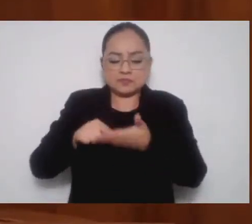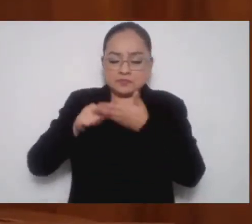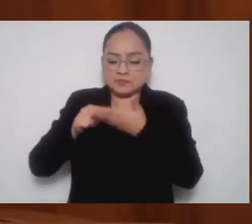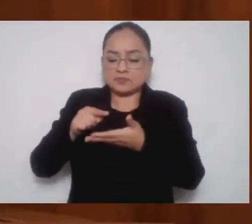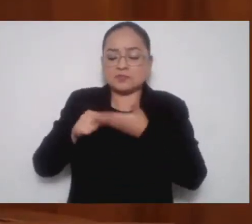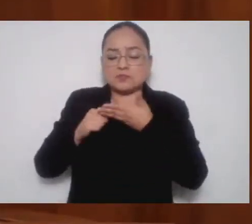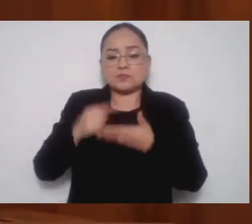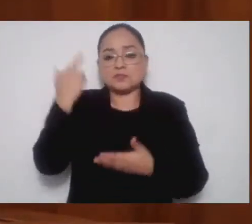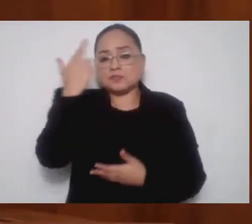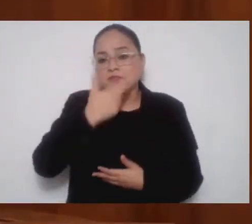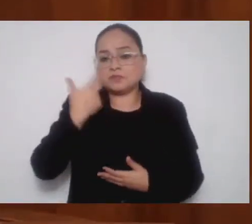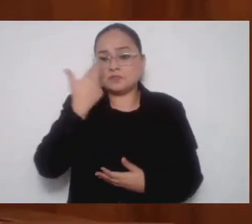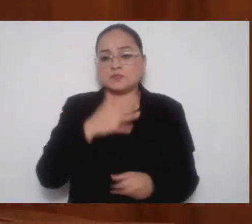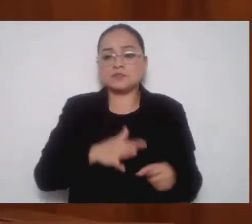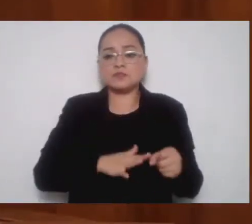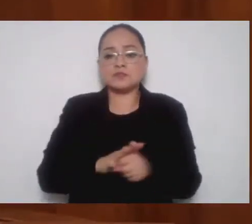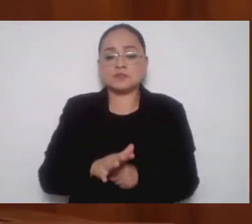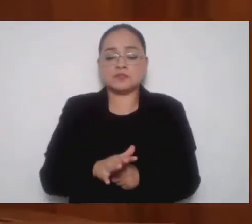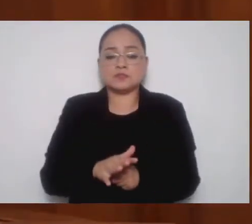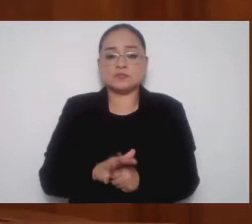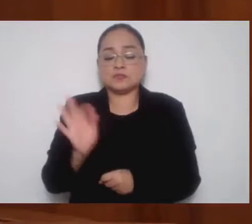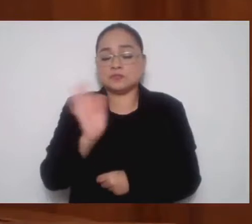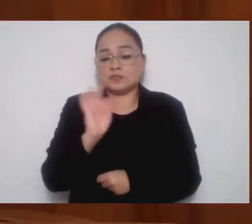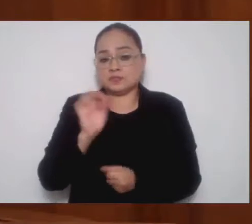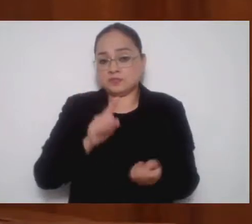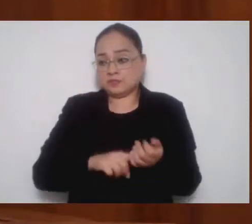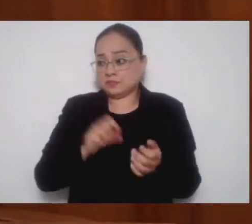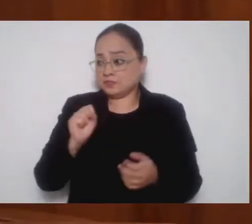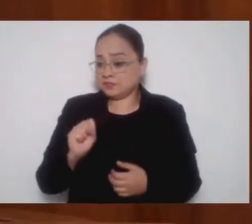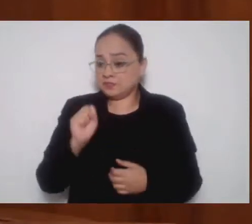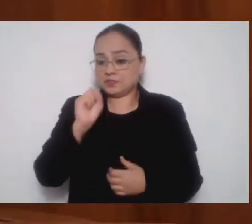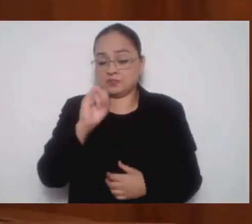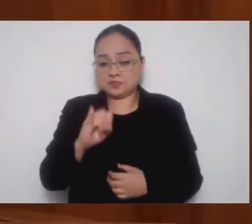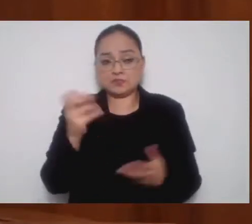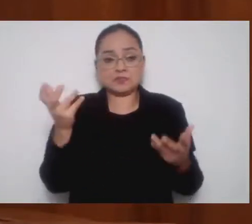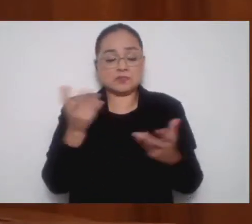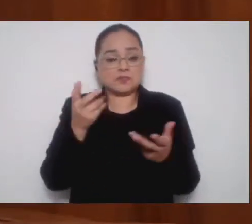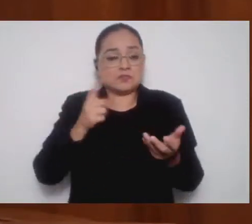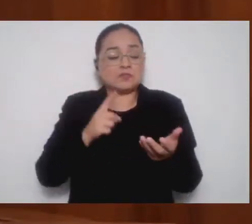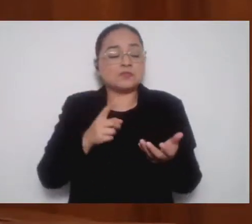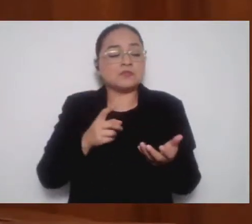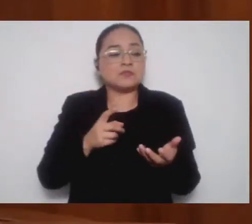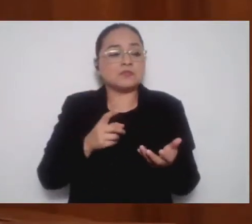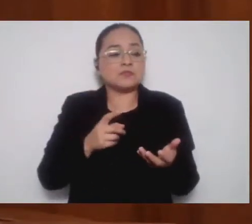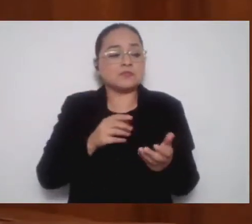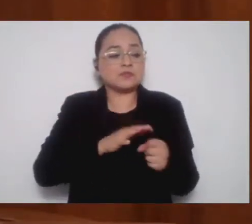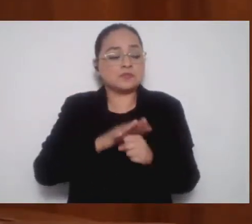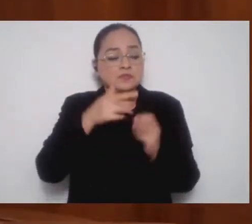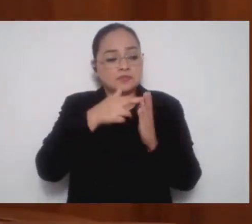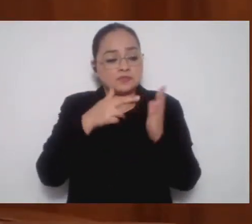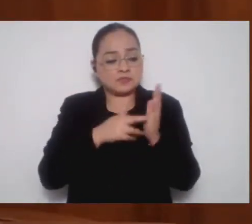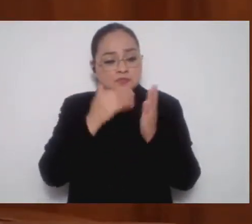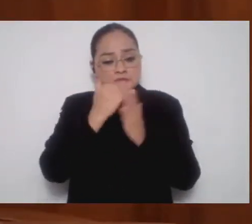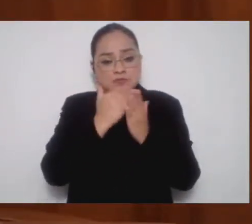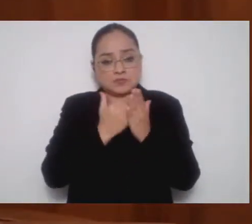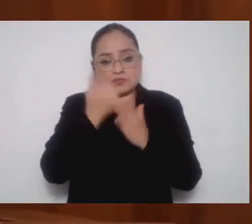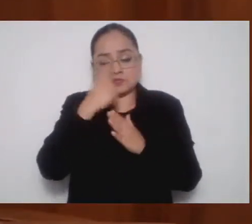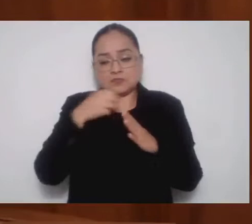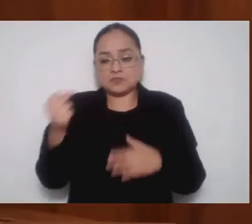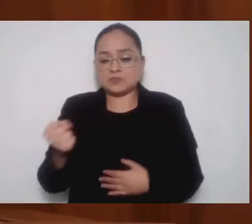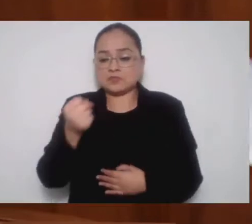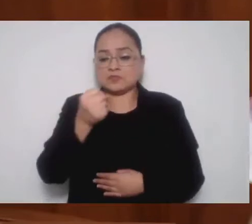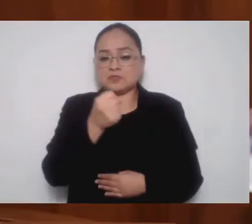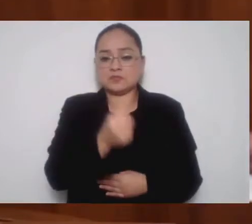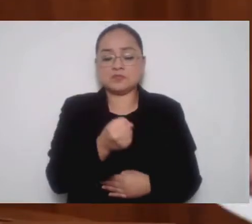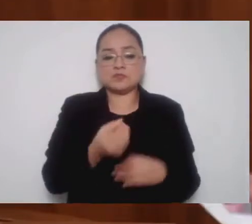de determinar aquellos que acreditaran el cumplimiento de los requisitos exigidos para ocupar